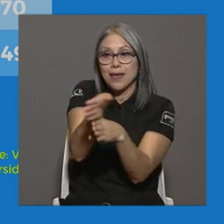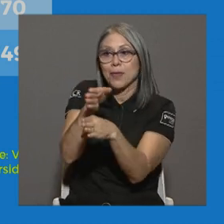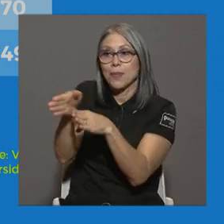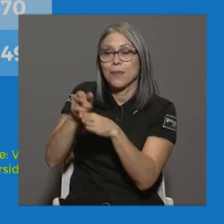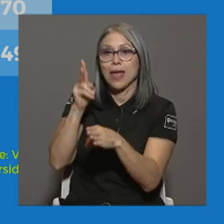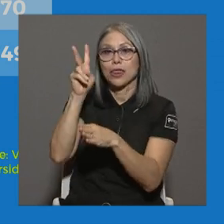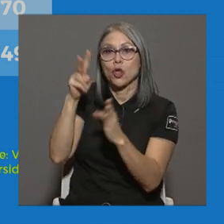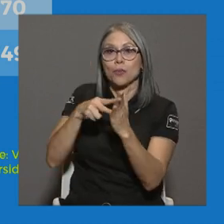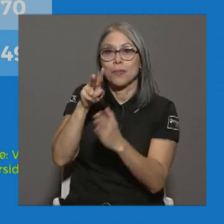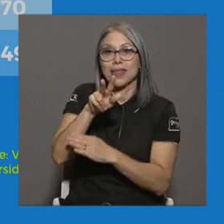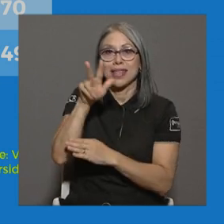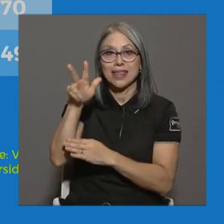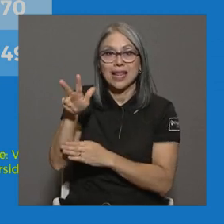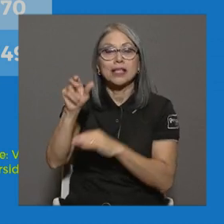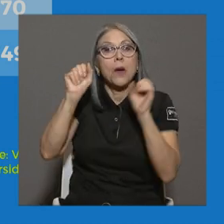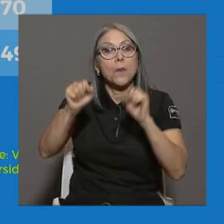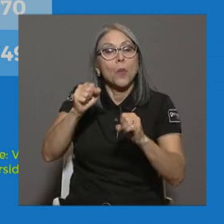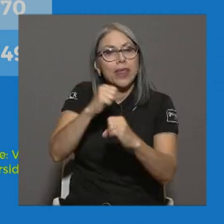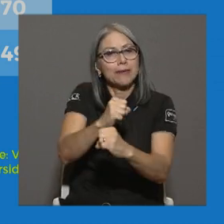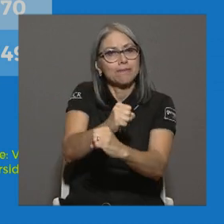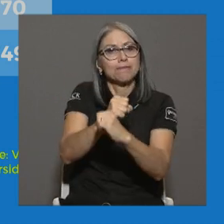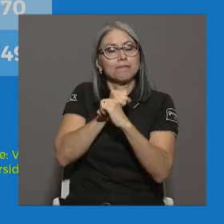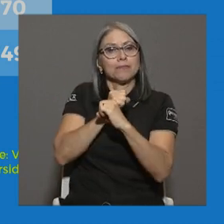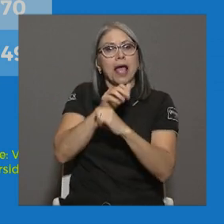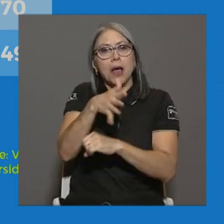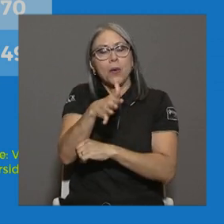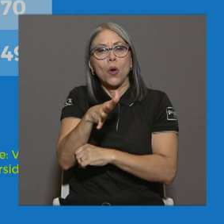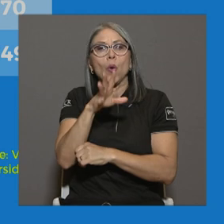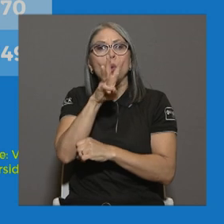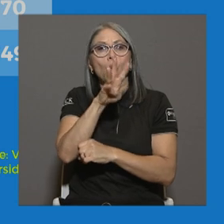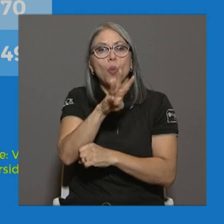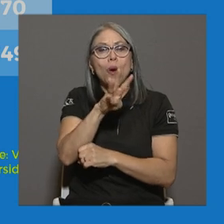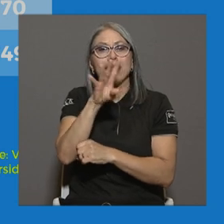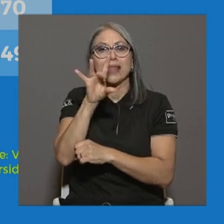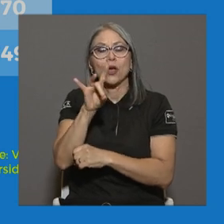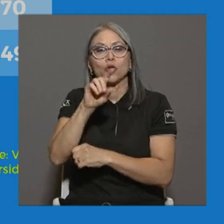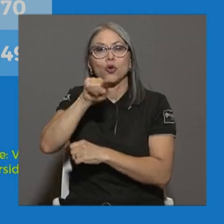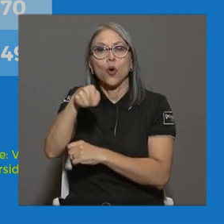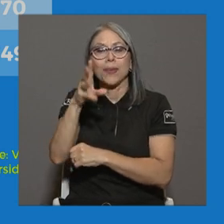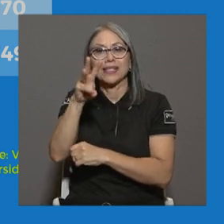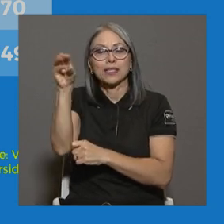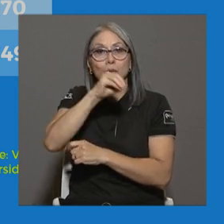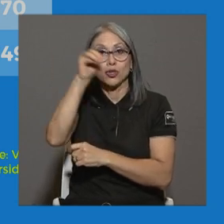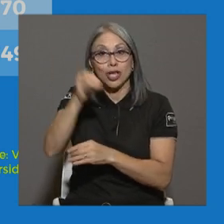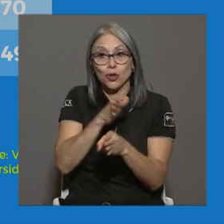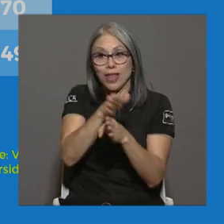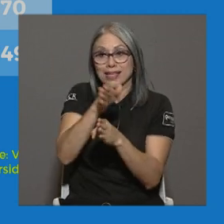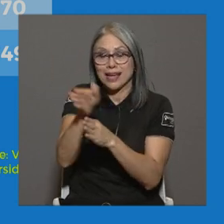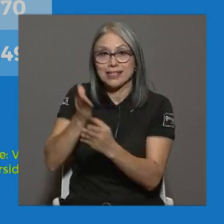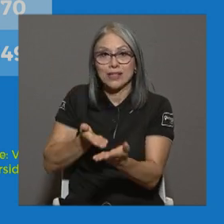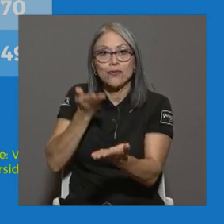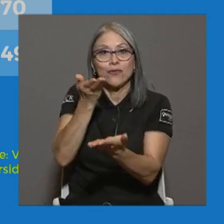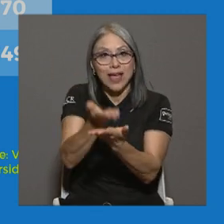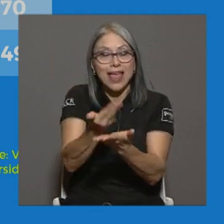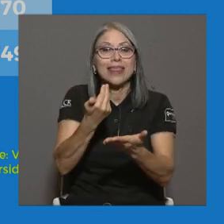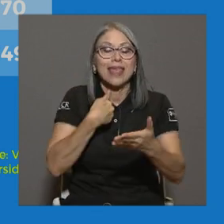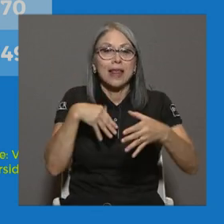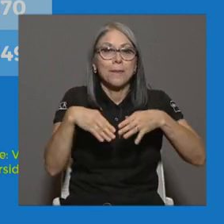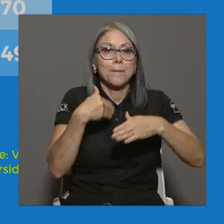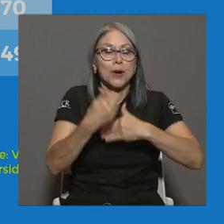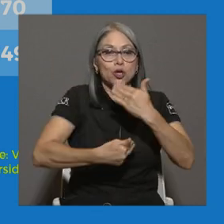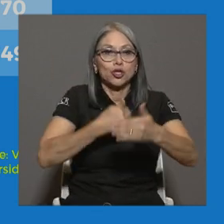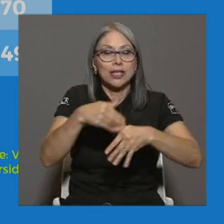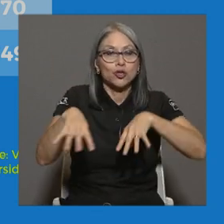que aproximadamente el 48,6% de las carreras que se ofertaron cuentan con procesos activos